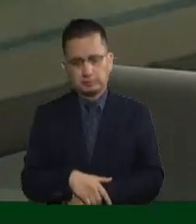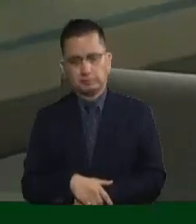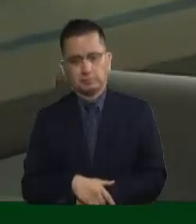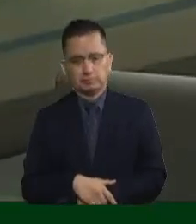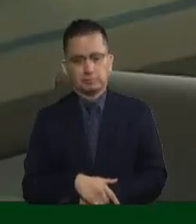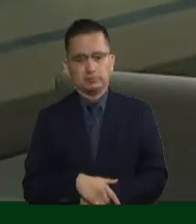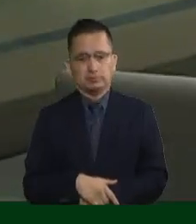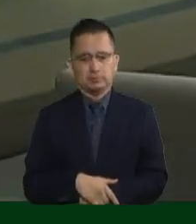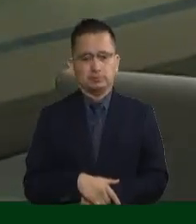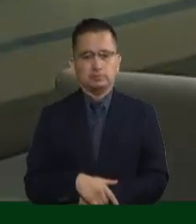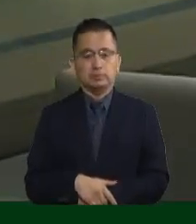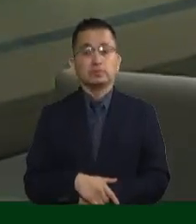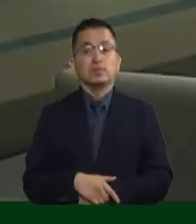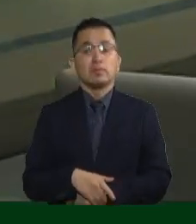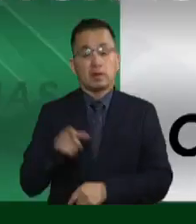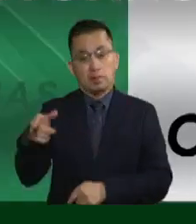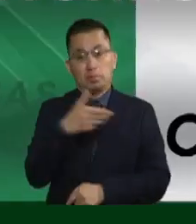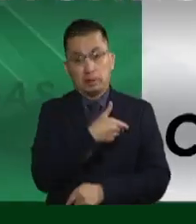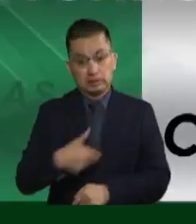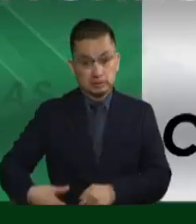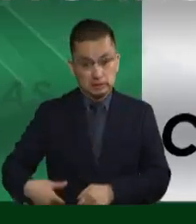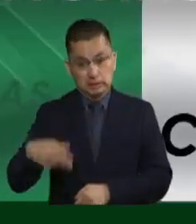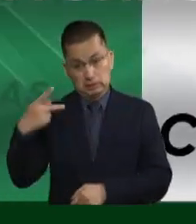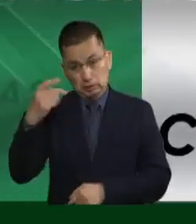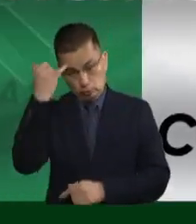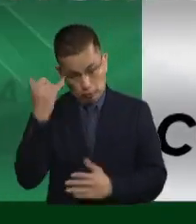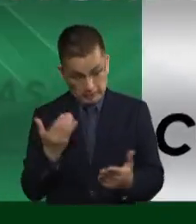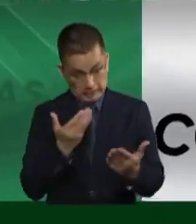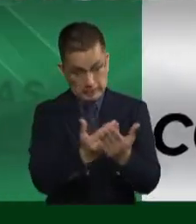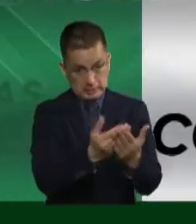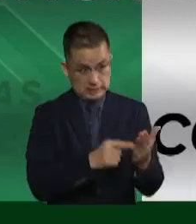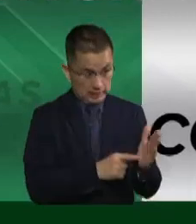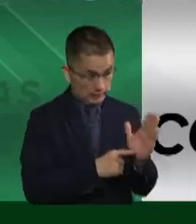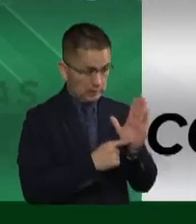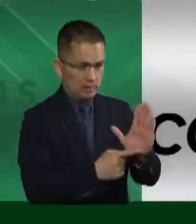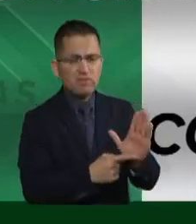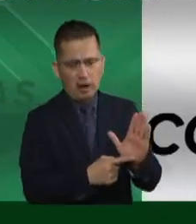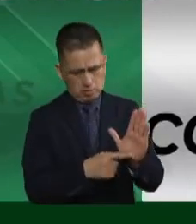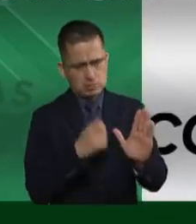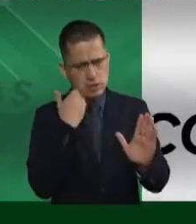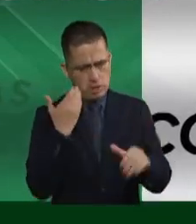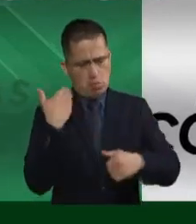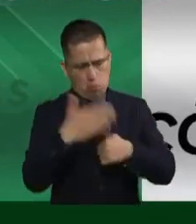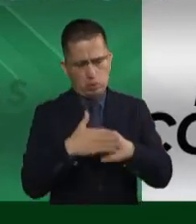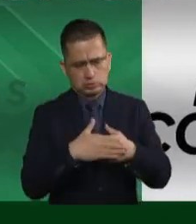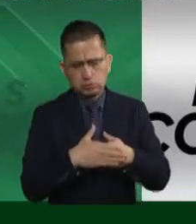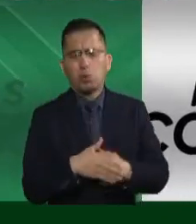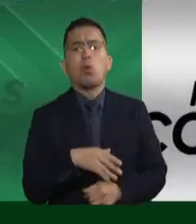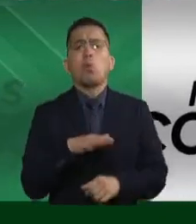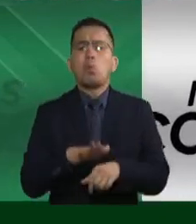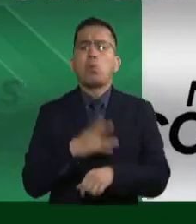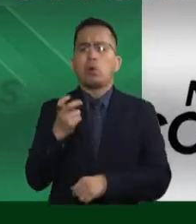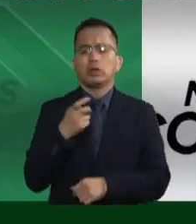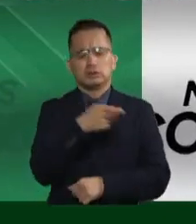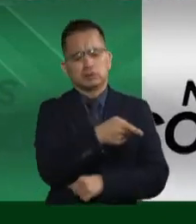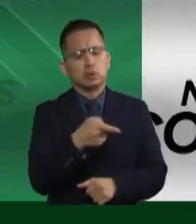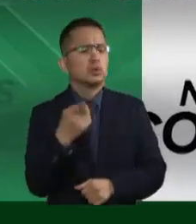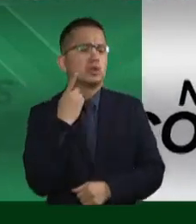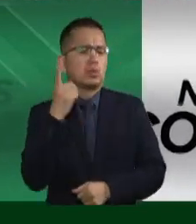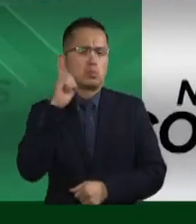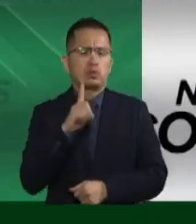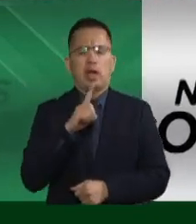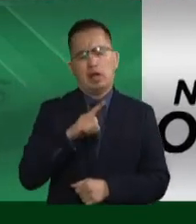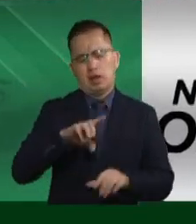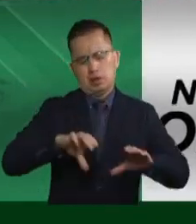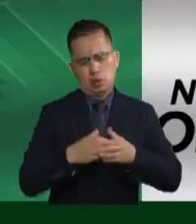ante la eventual presentación de las iniciativas constitucionales que ya ha anunciado el titular del Ejecutivo. La diputada de Morena, Graciela Sánchez,